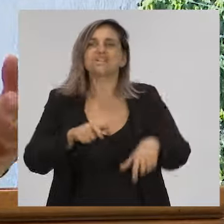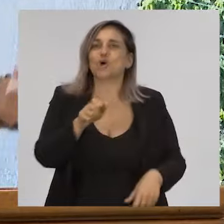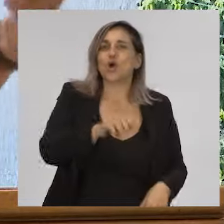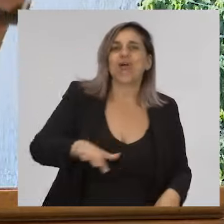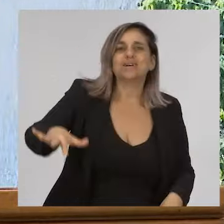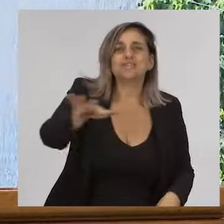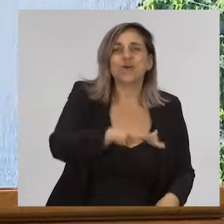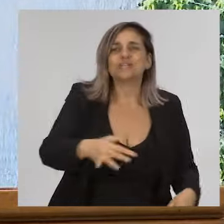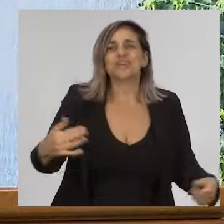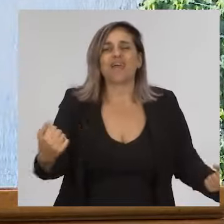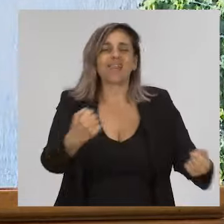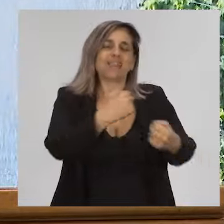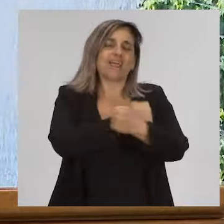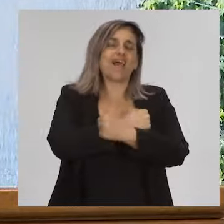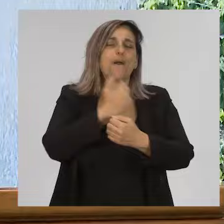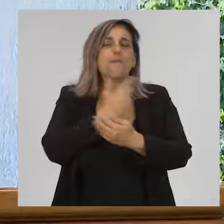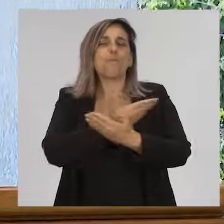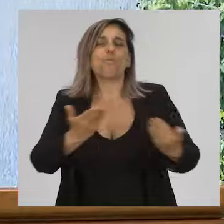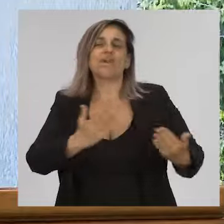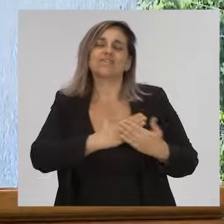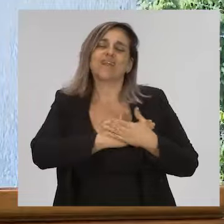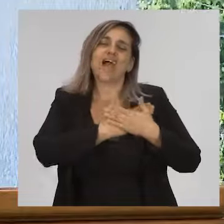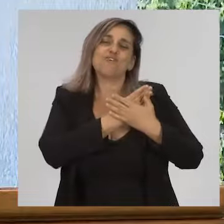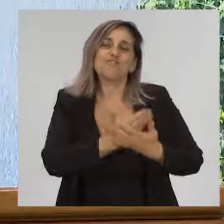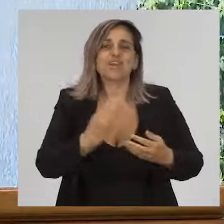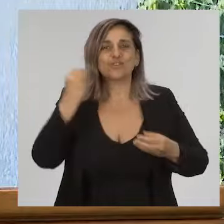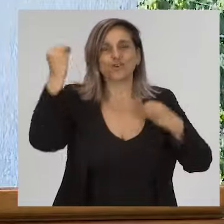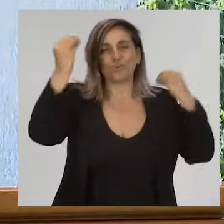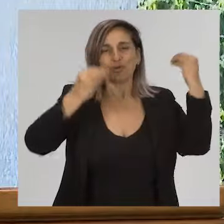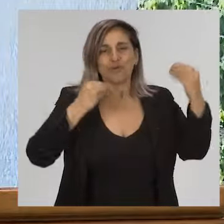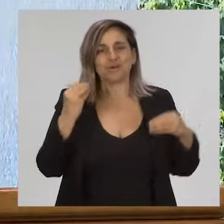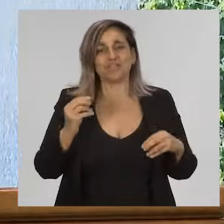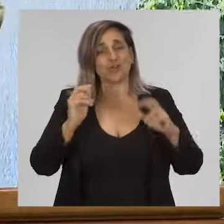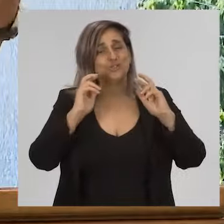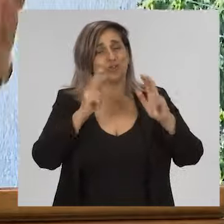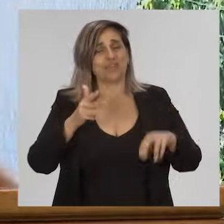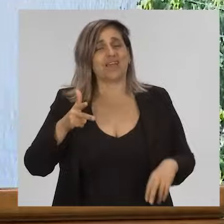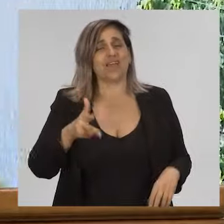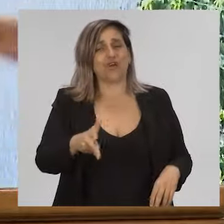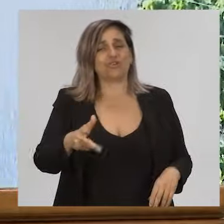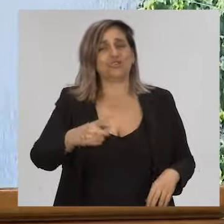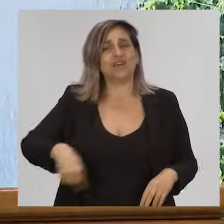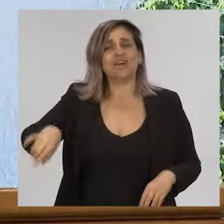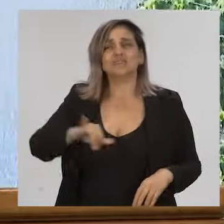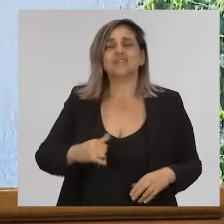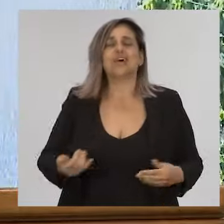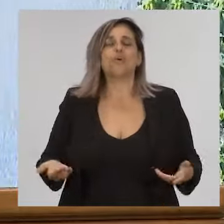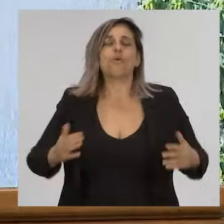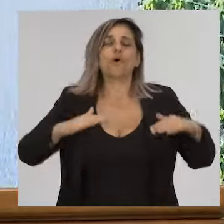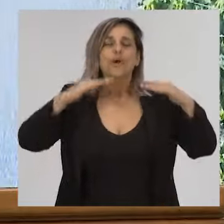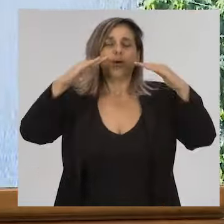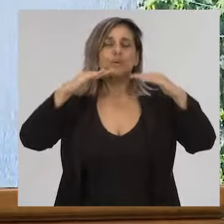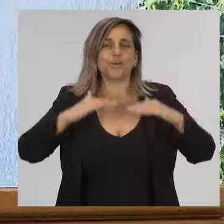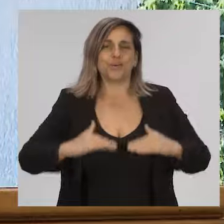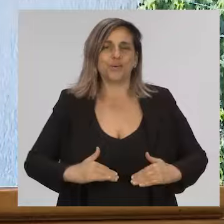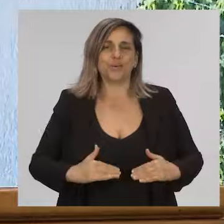a la gente y la gente te demuestra afecto, cariño, preocupación, yo lo decía en Rocha, la carga se